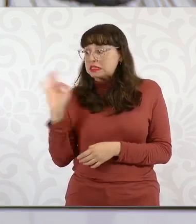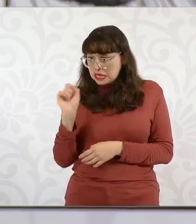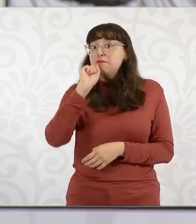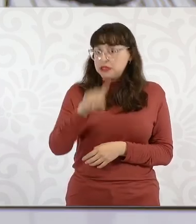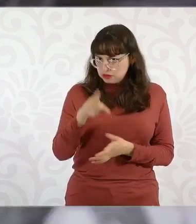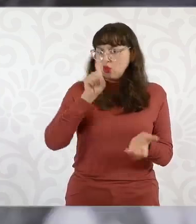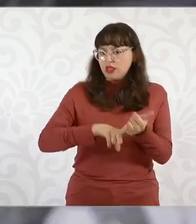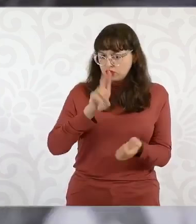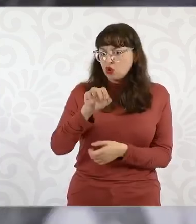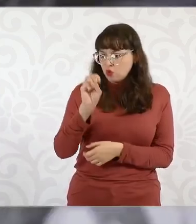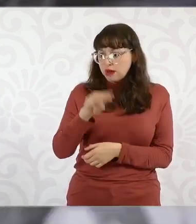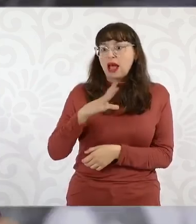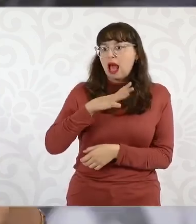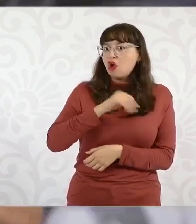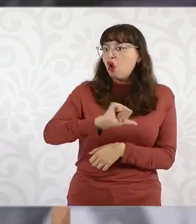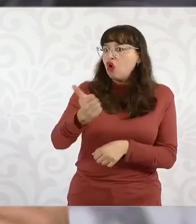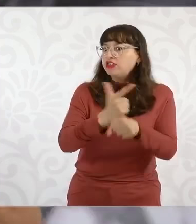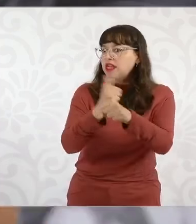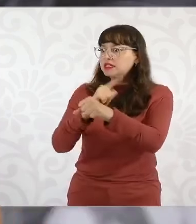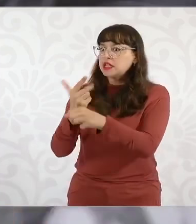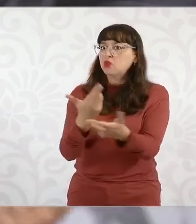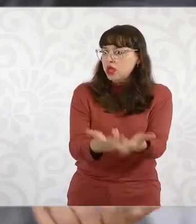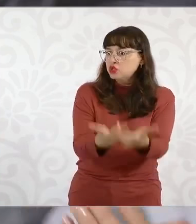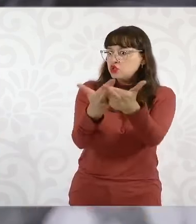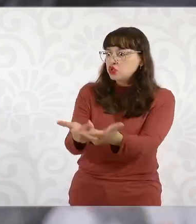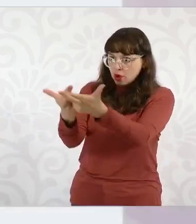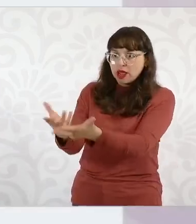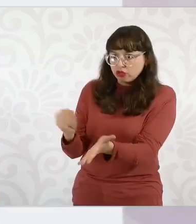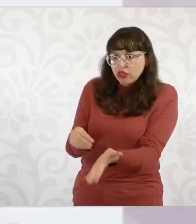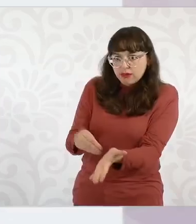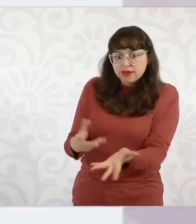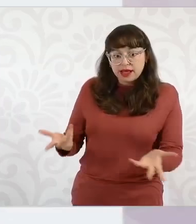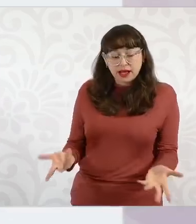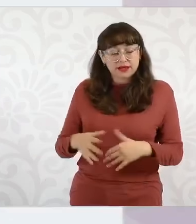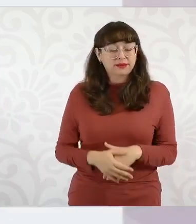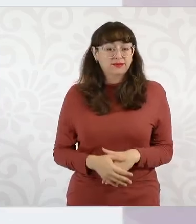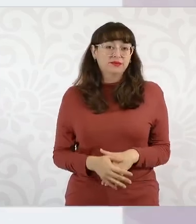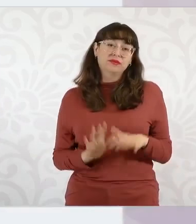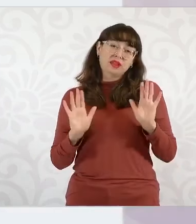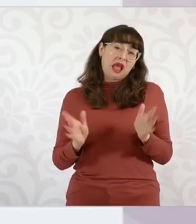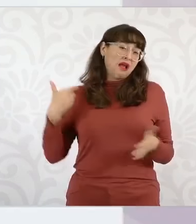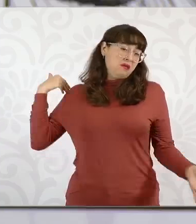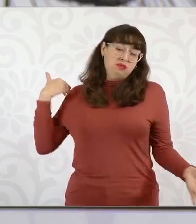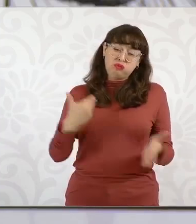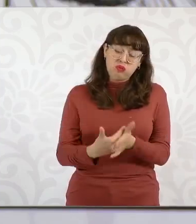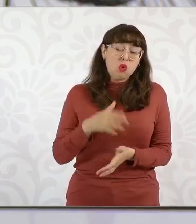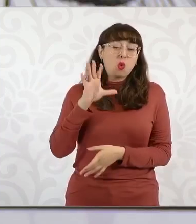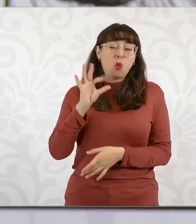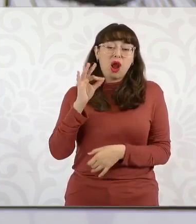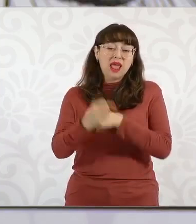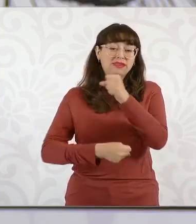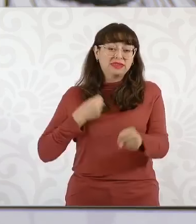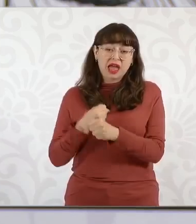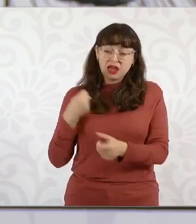puedan estudiar la educación. Nosotros luchamos hace 40 años, ya son 40 años del Consejo Estudiantil Universitario.